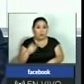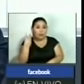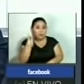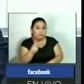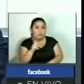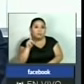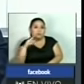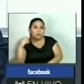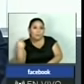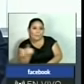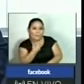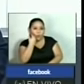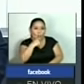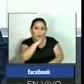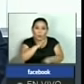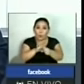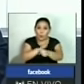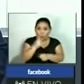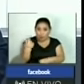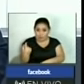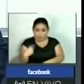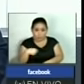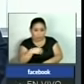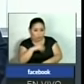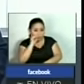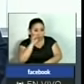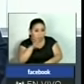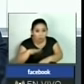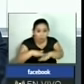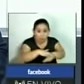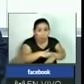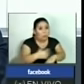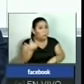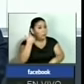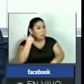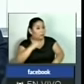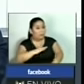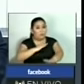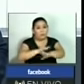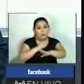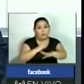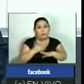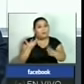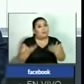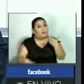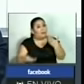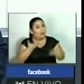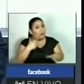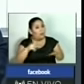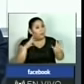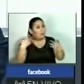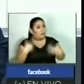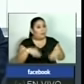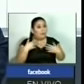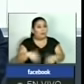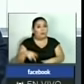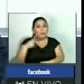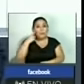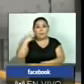coronavirus. Los expertos advierten que de no tomarse en cuenta las medidas de prevención, la situación podría ser más